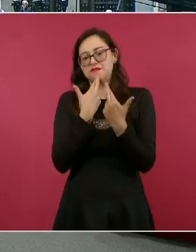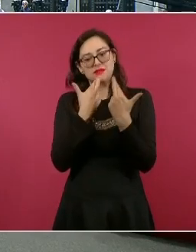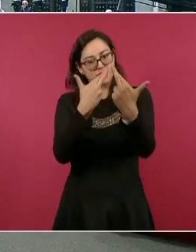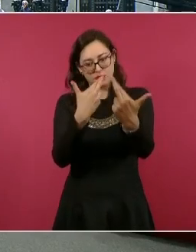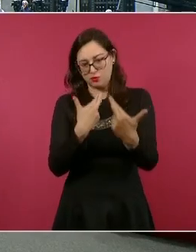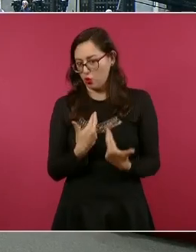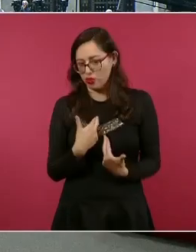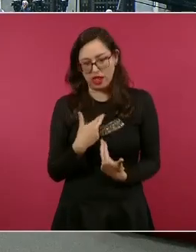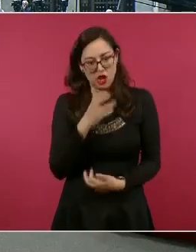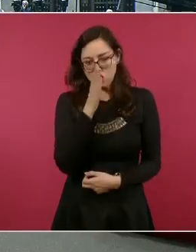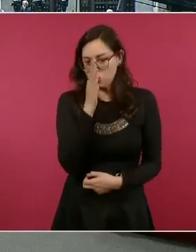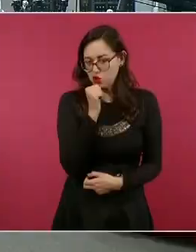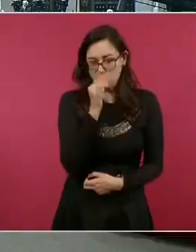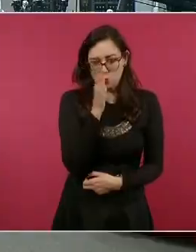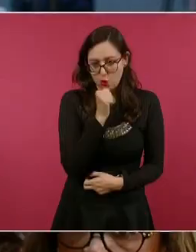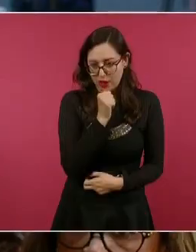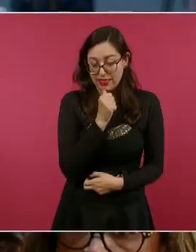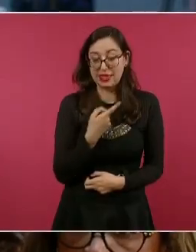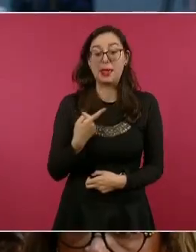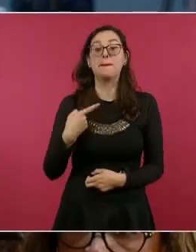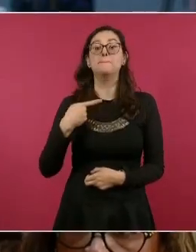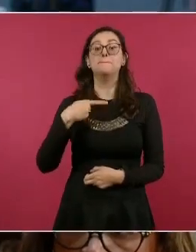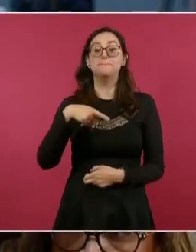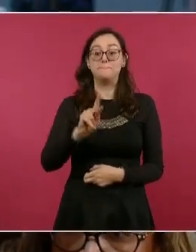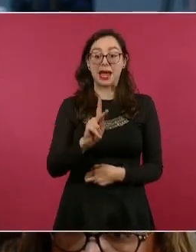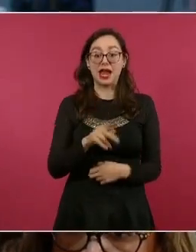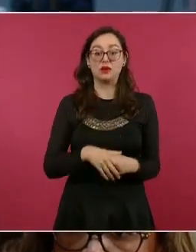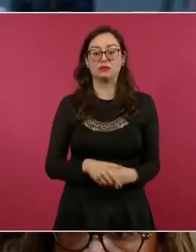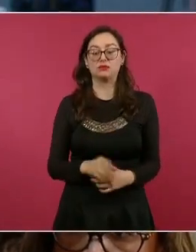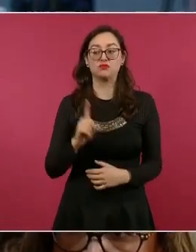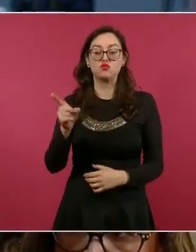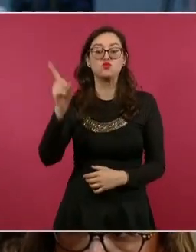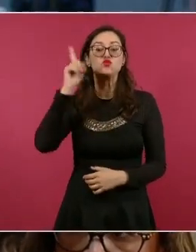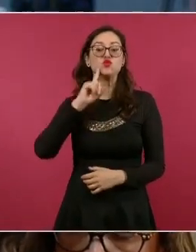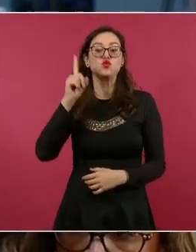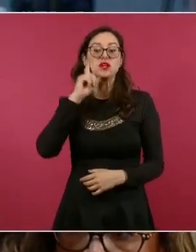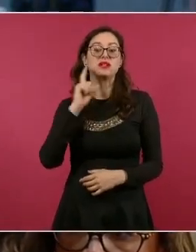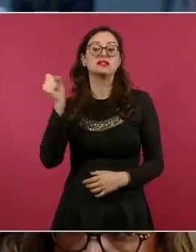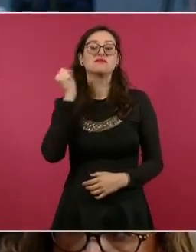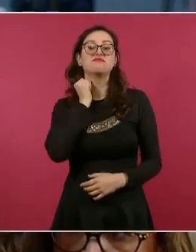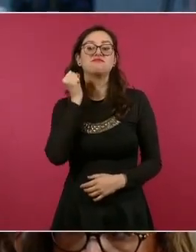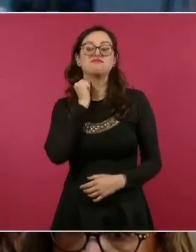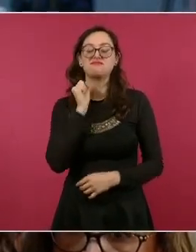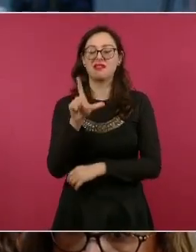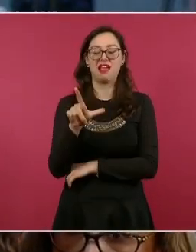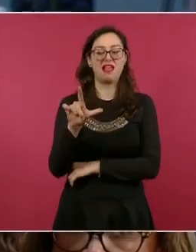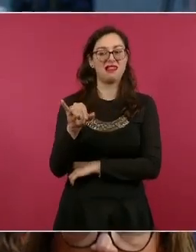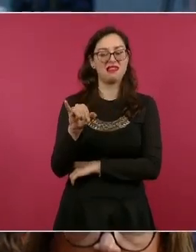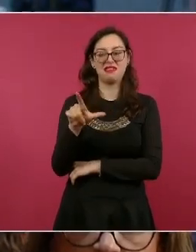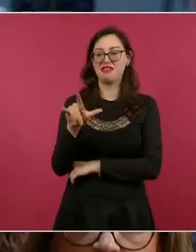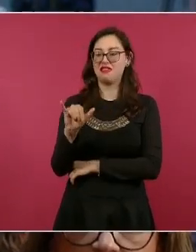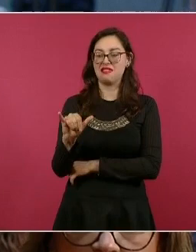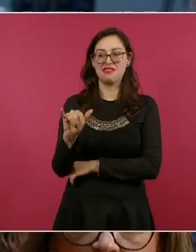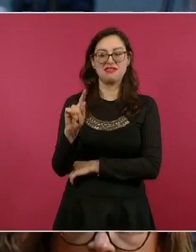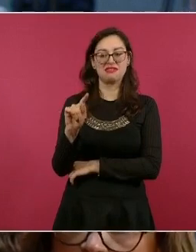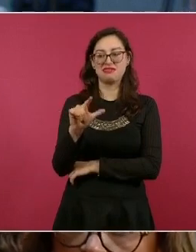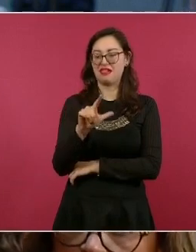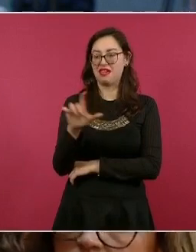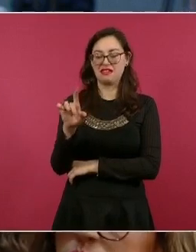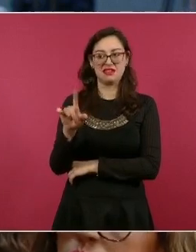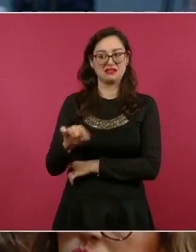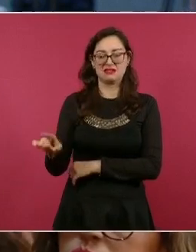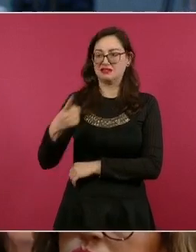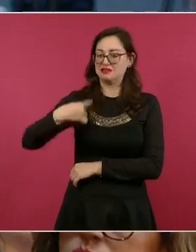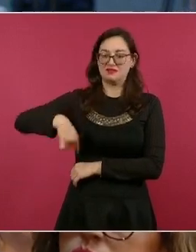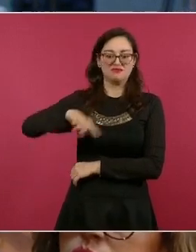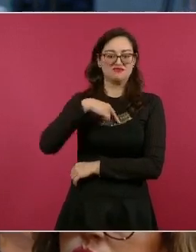que la actitud de la senadora por Sonora, Lili Téllez, nos tiene muy molestos. La reiterada expresión que tenemos,